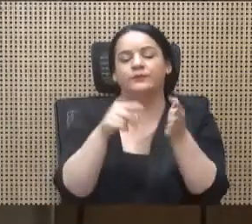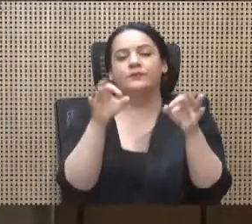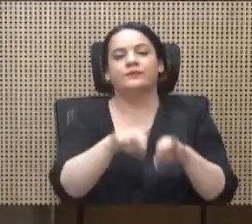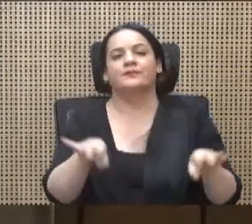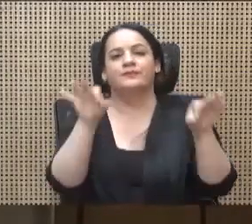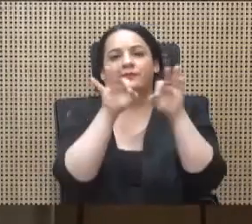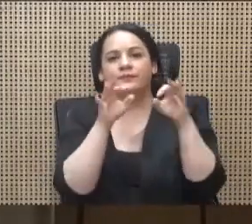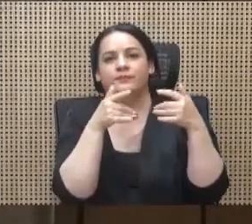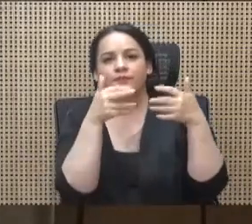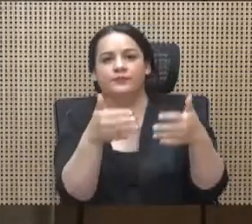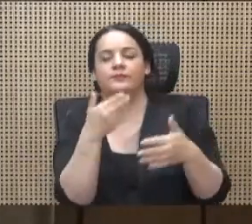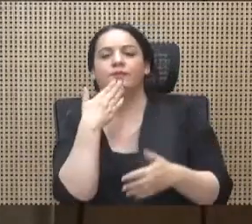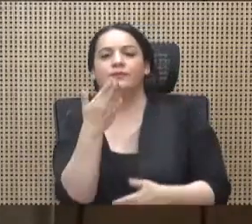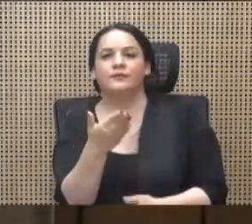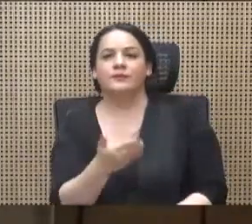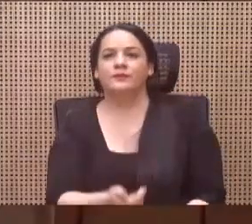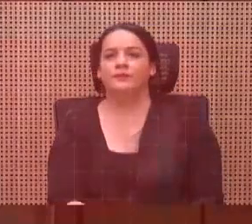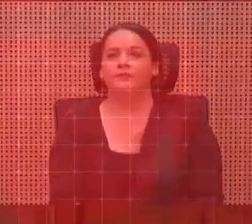Muchas gracias